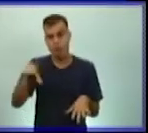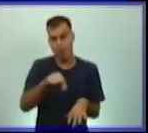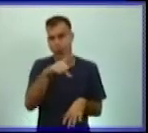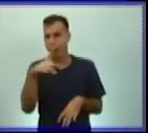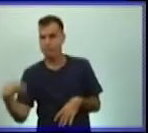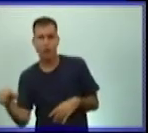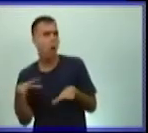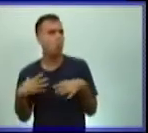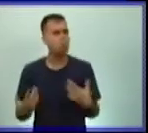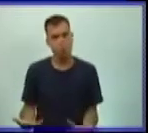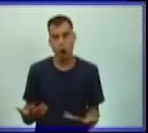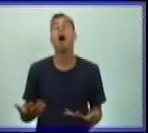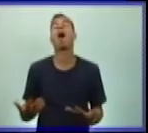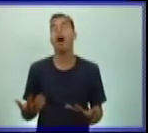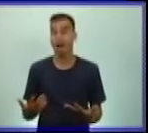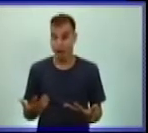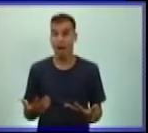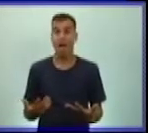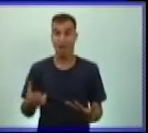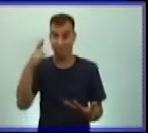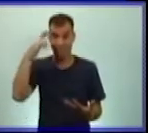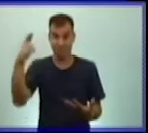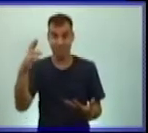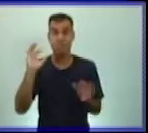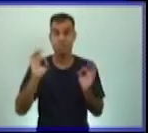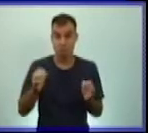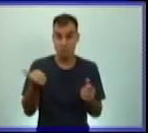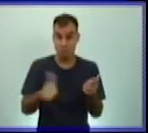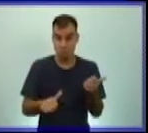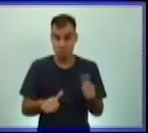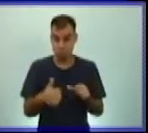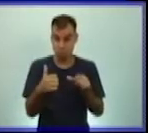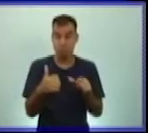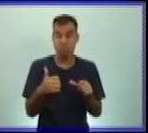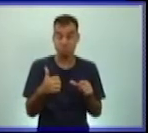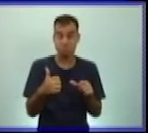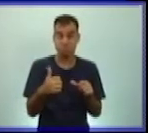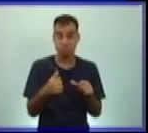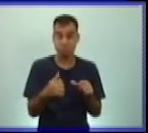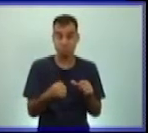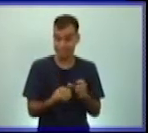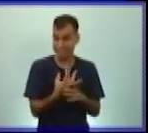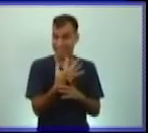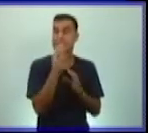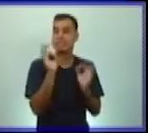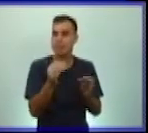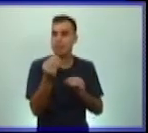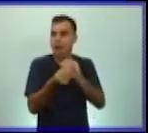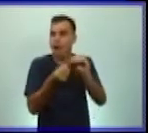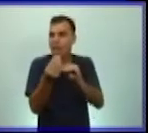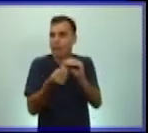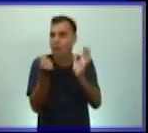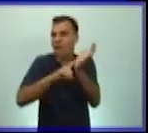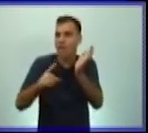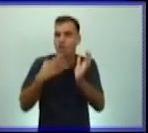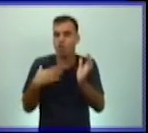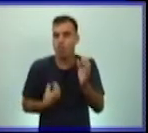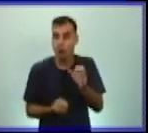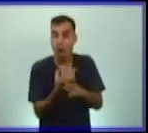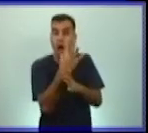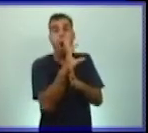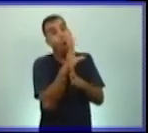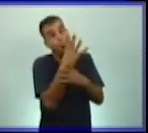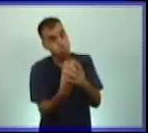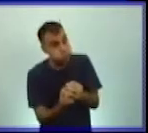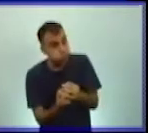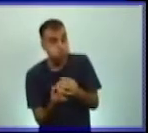reacciones. Porque recuerden que en todas las reacciones químicas siempre se producen cambios energéticos, ya sea la